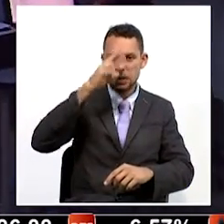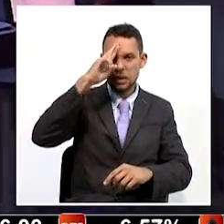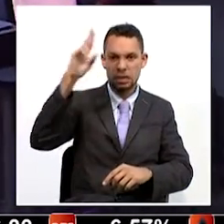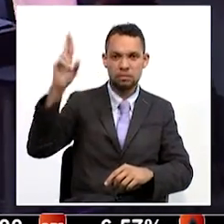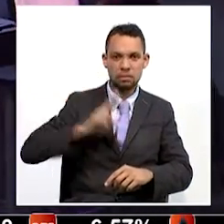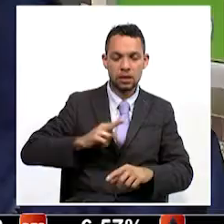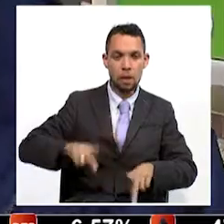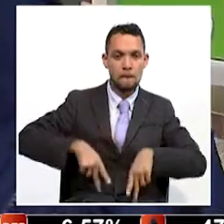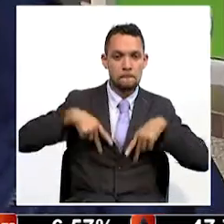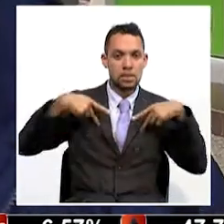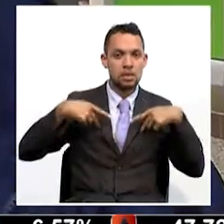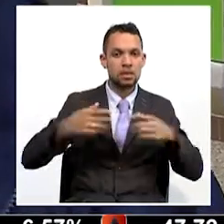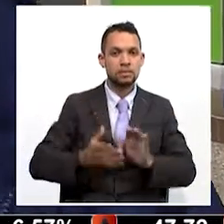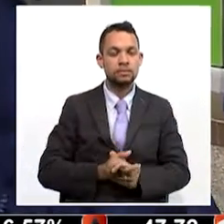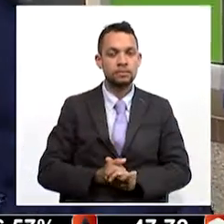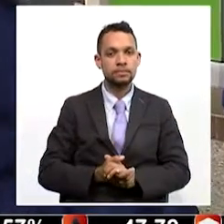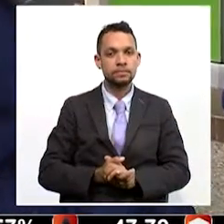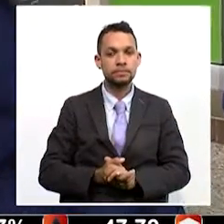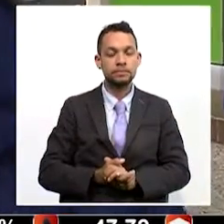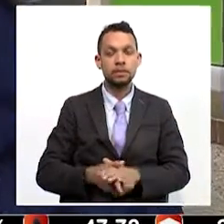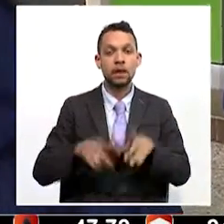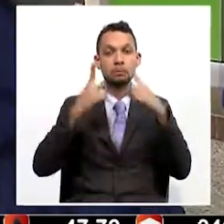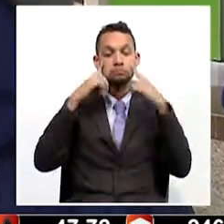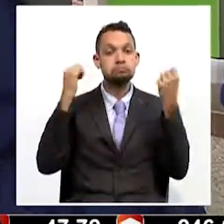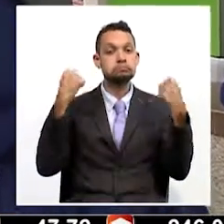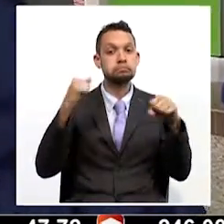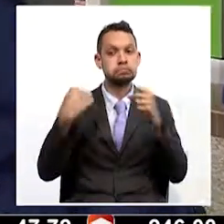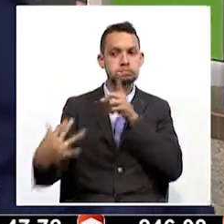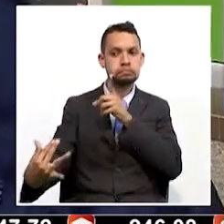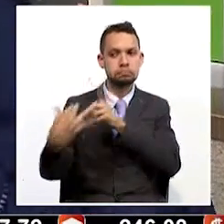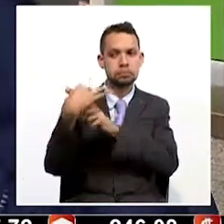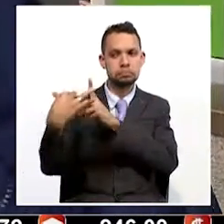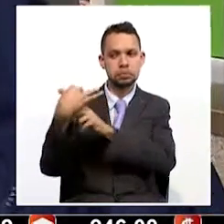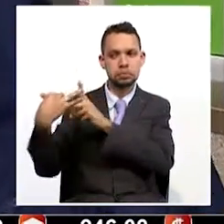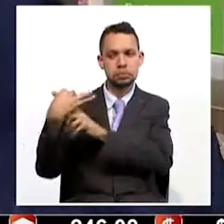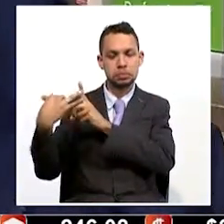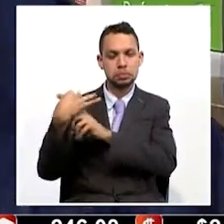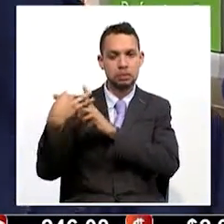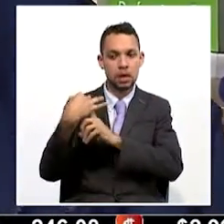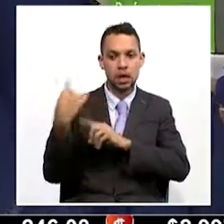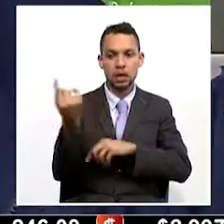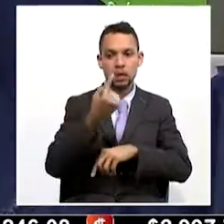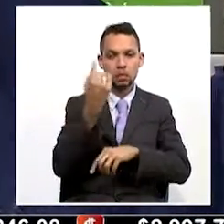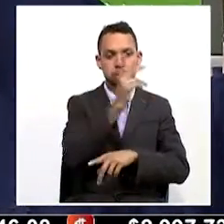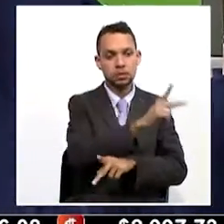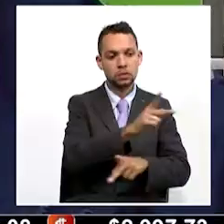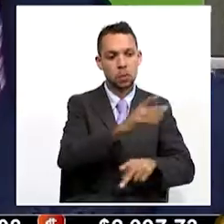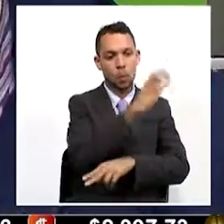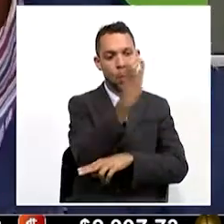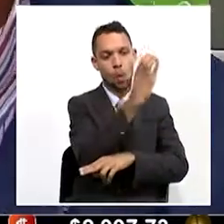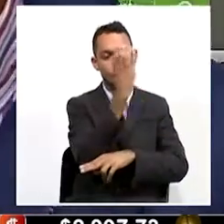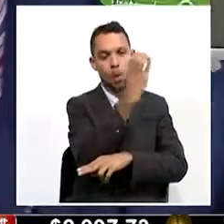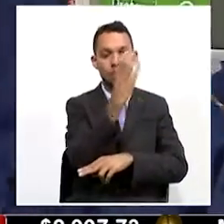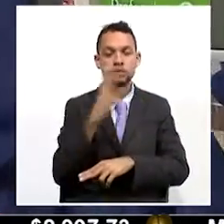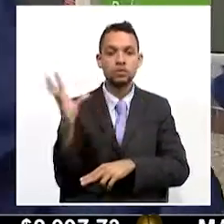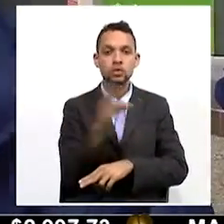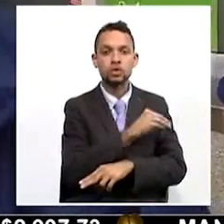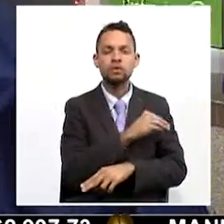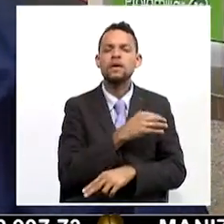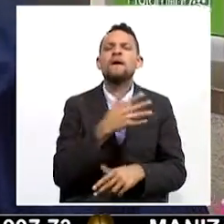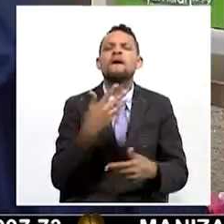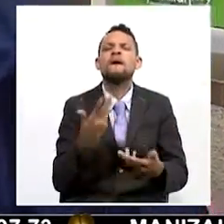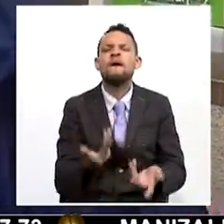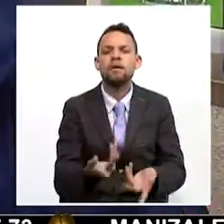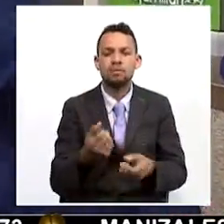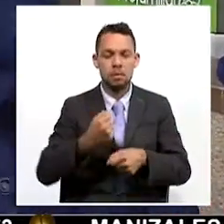el derecho a la salud. Estamos sufriendo todo ese deterioro en la salud de nosotros los colombianos. ¿Cómo es posible que nosotros, por ejemplo, este es